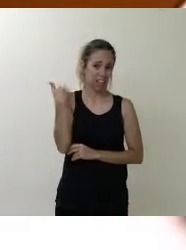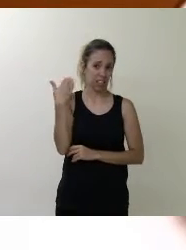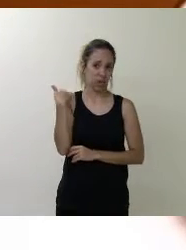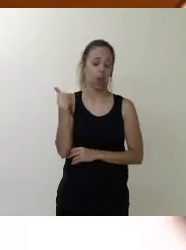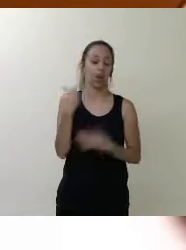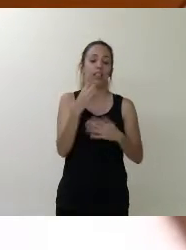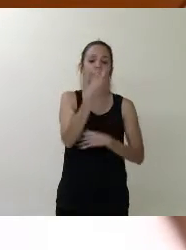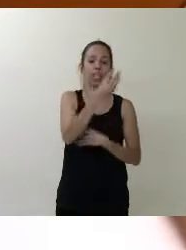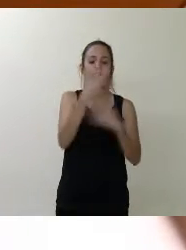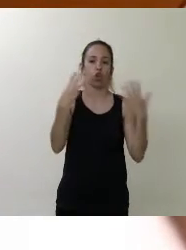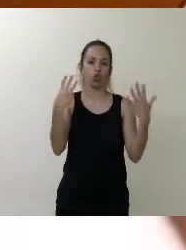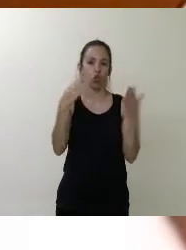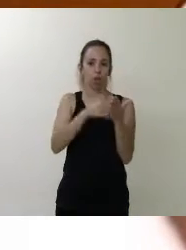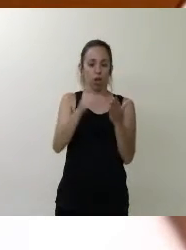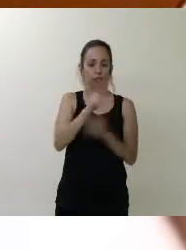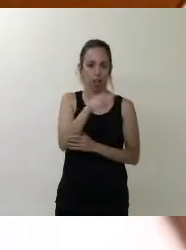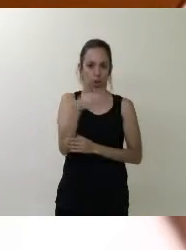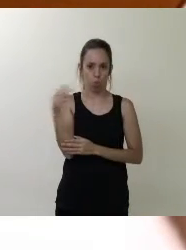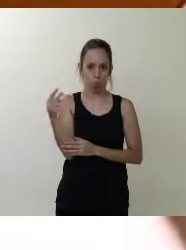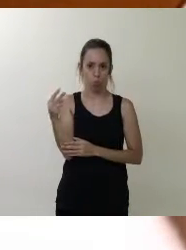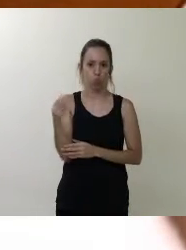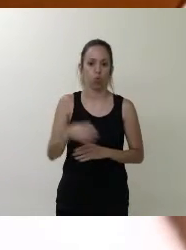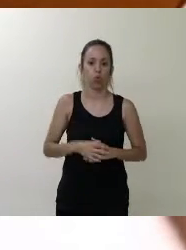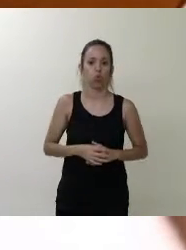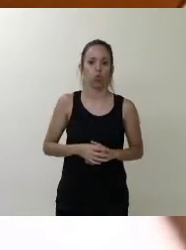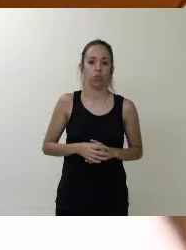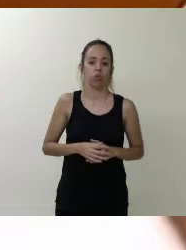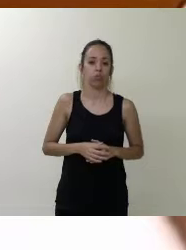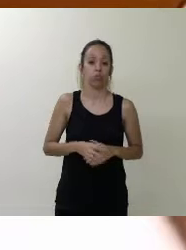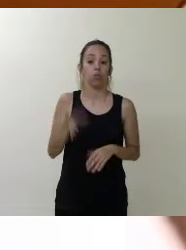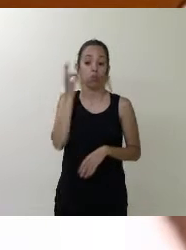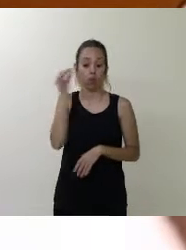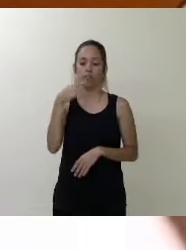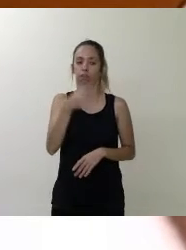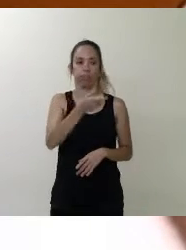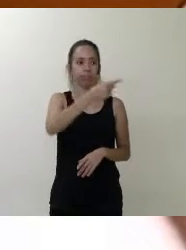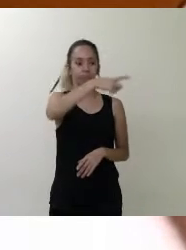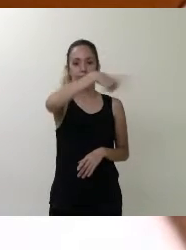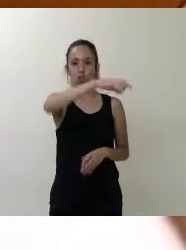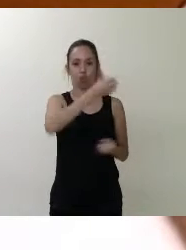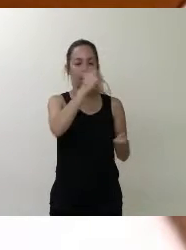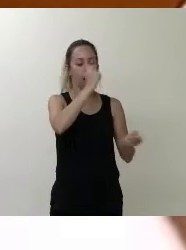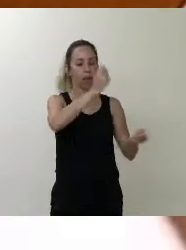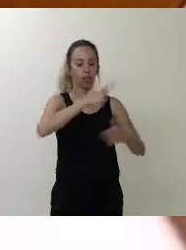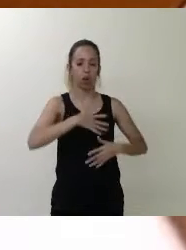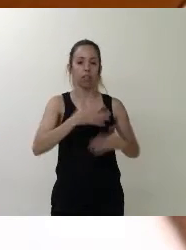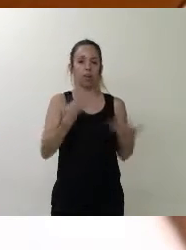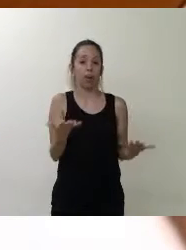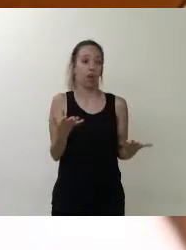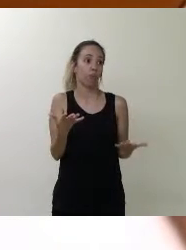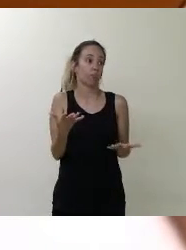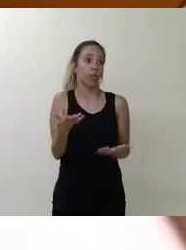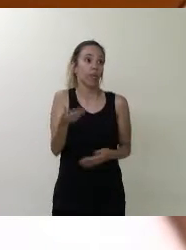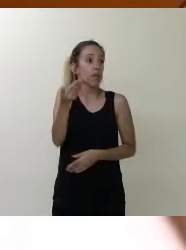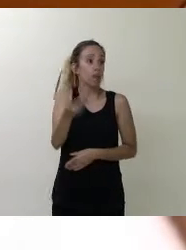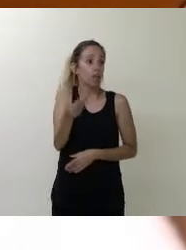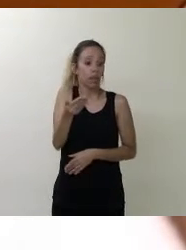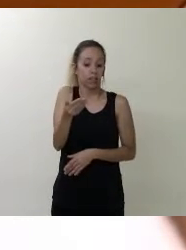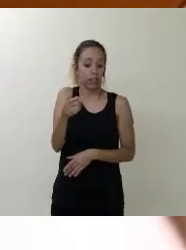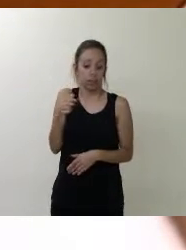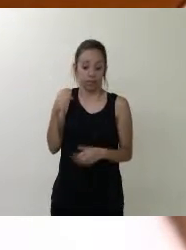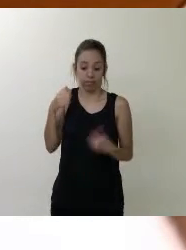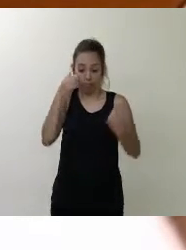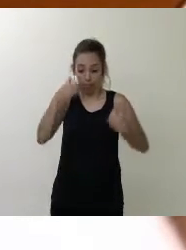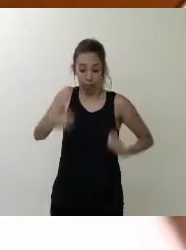euros. Estas son las prioridades. Y nos tienen abandonado, pero claro, el circuito del motor es más importante que las personas que vivimos